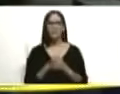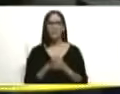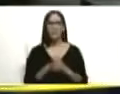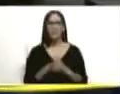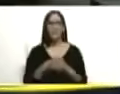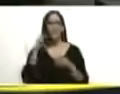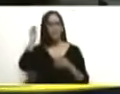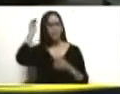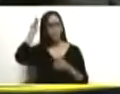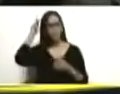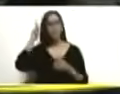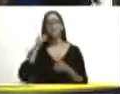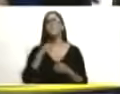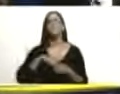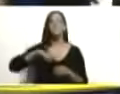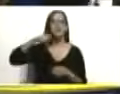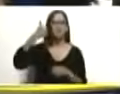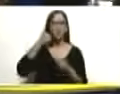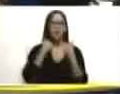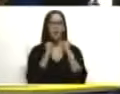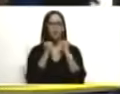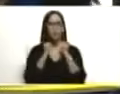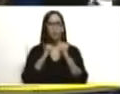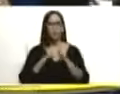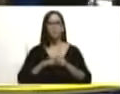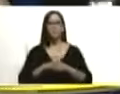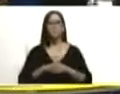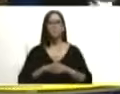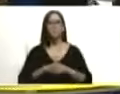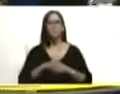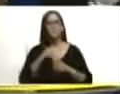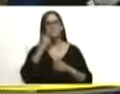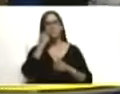mayor, Aristóbulo Isturiz.